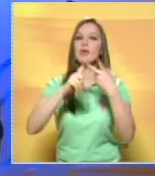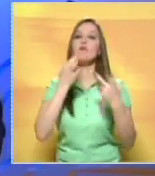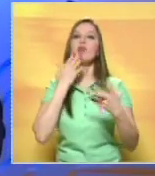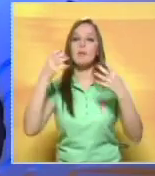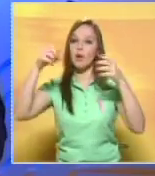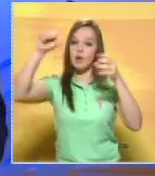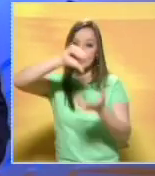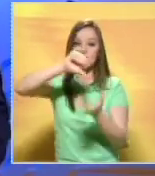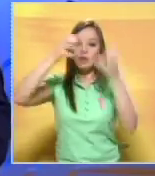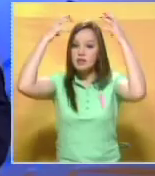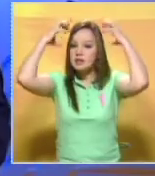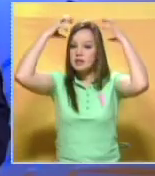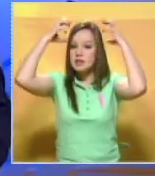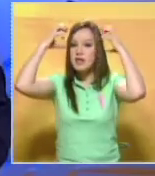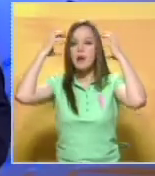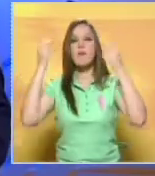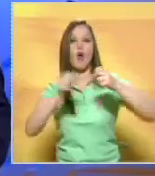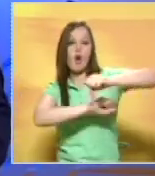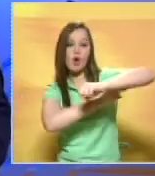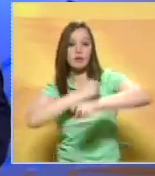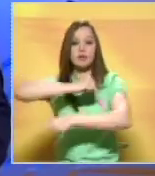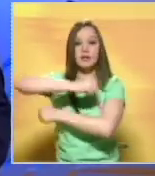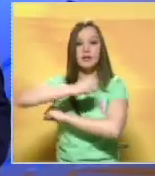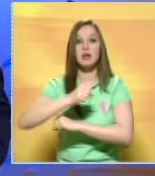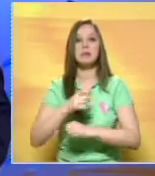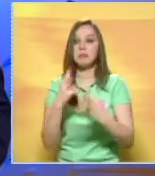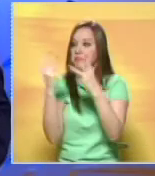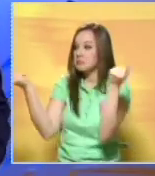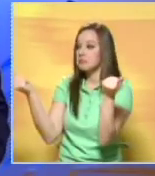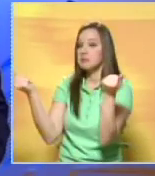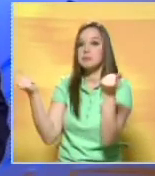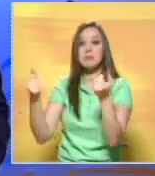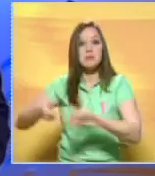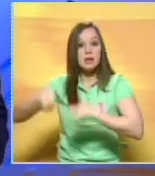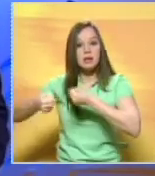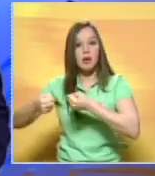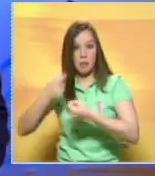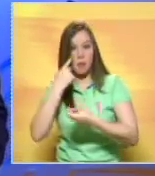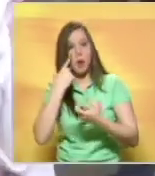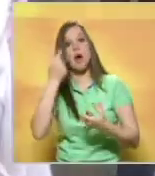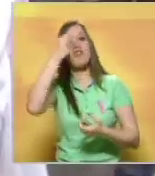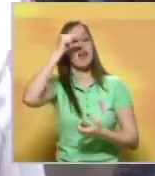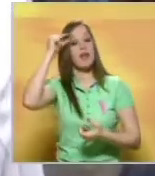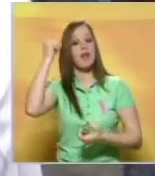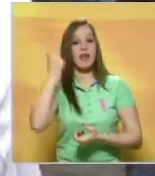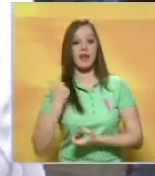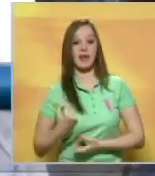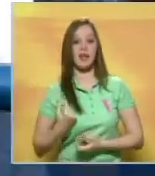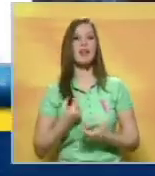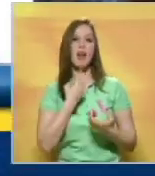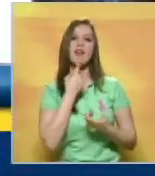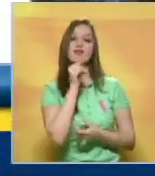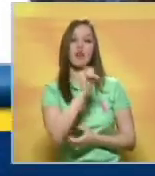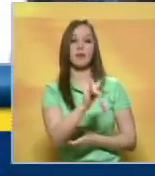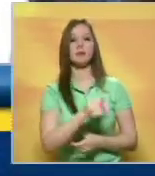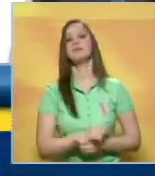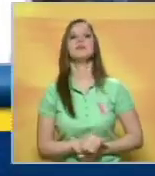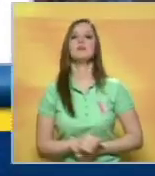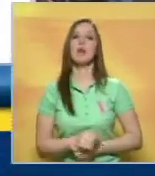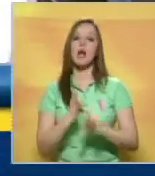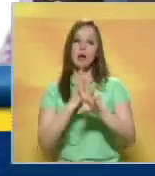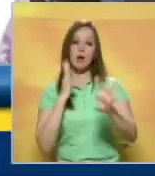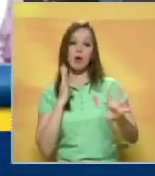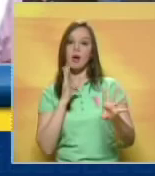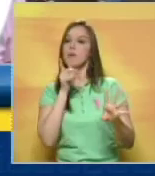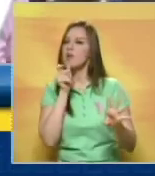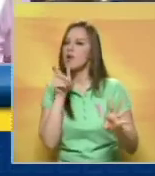champú y desodorante han desaparecido de los supermercados. Glenda Hernández nos trae la información. Es bueno hacer una tremenda cola y